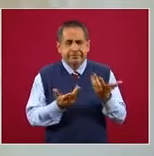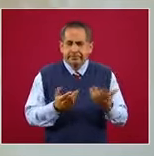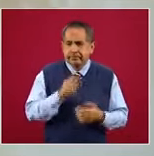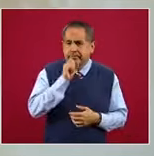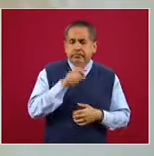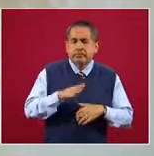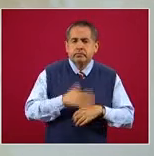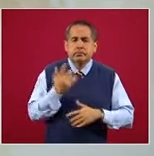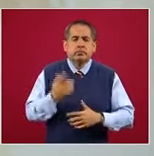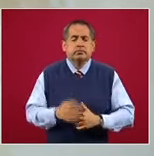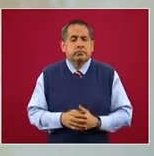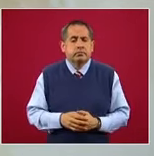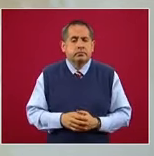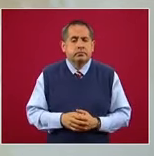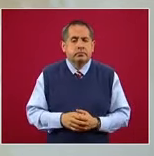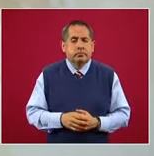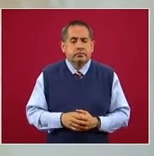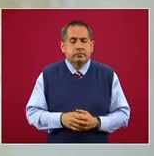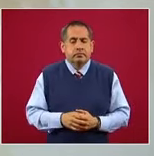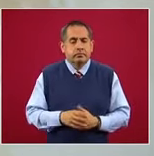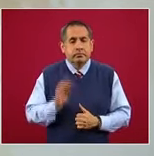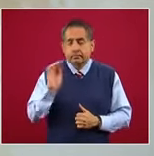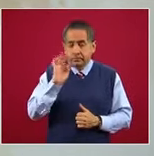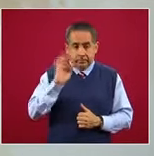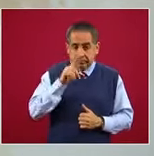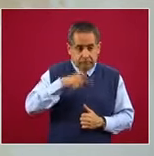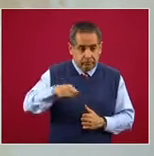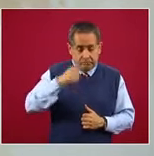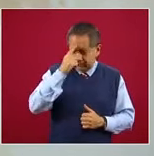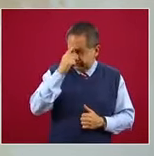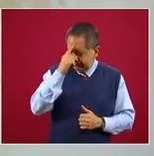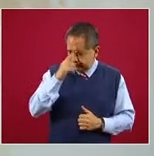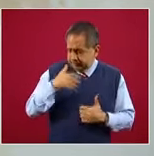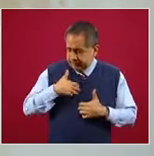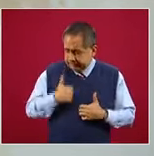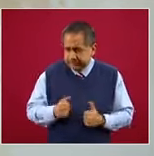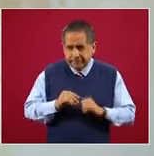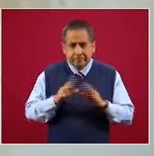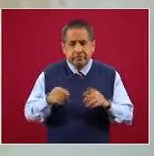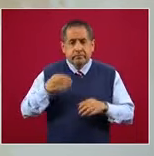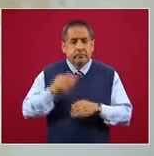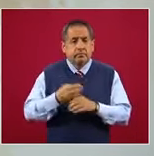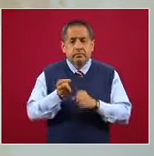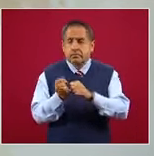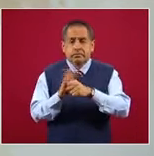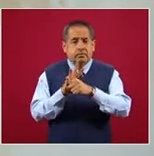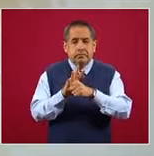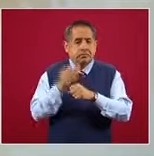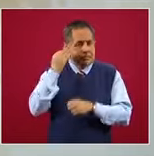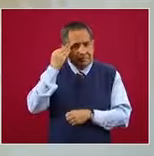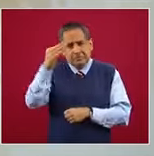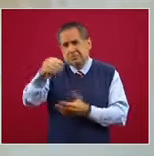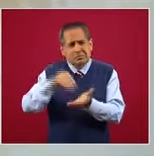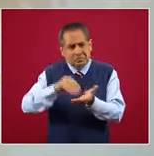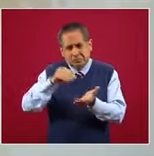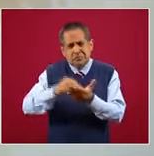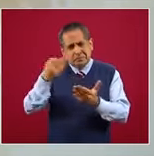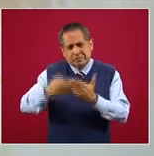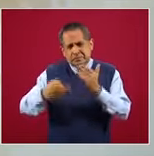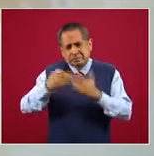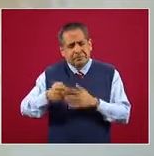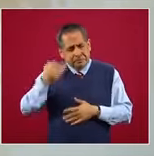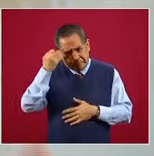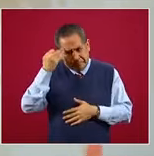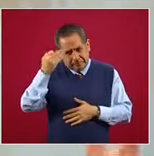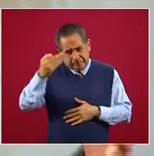también porque en la medida en que tengamos claro que esta epidemia va a durar mucho y veamos que lo